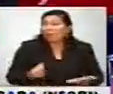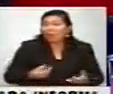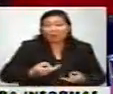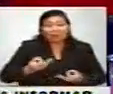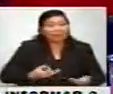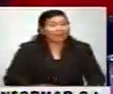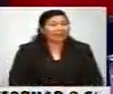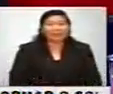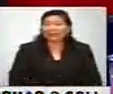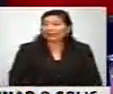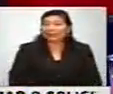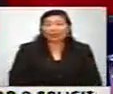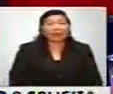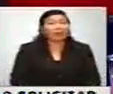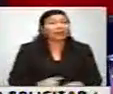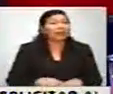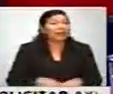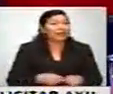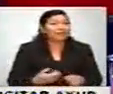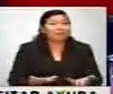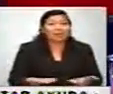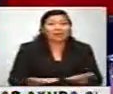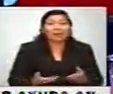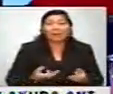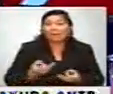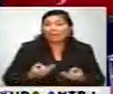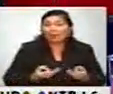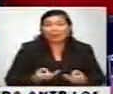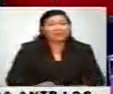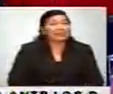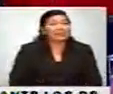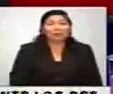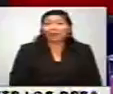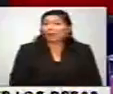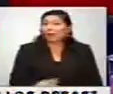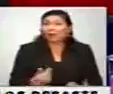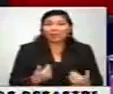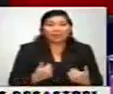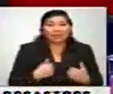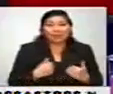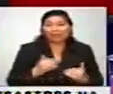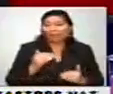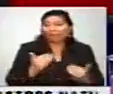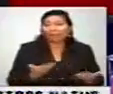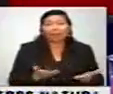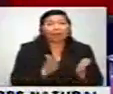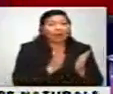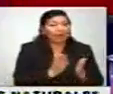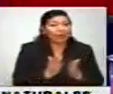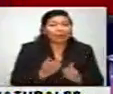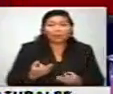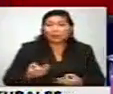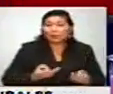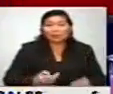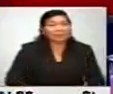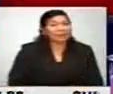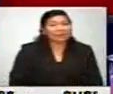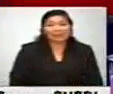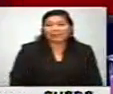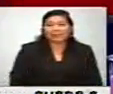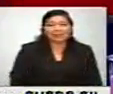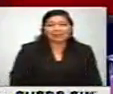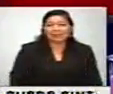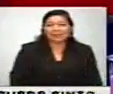rinden cuentas, que dependen absolutamente del presupuesto de la República, no tienen el grado de manejo adecuado de sus presupuestos,